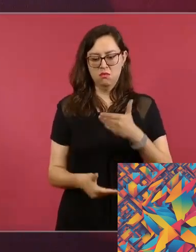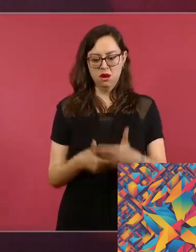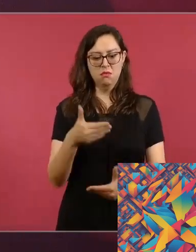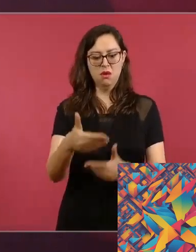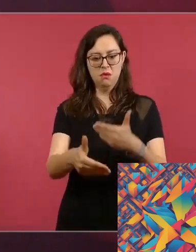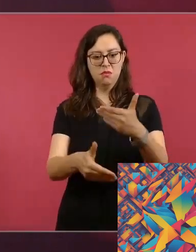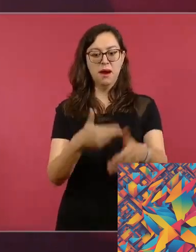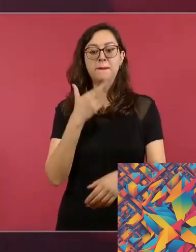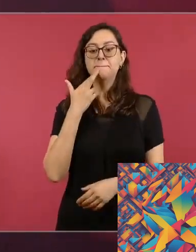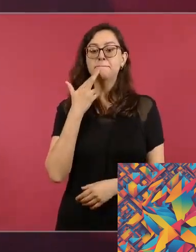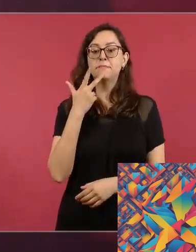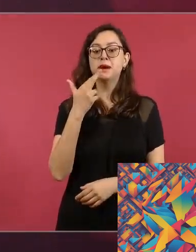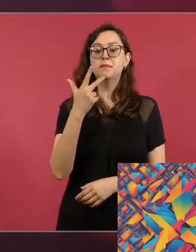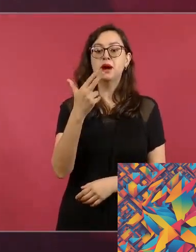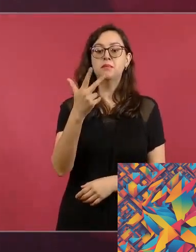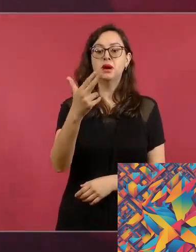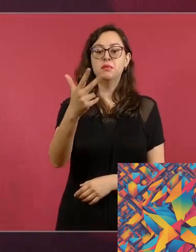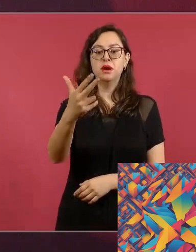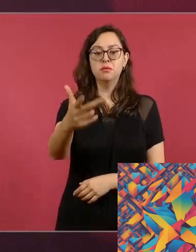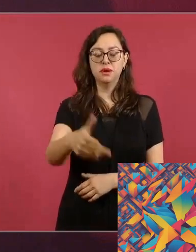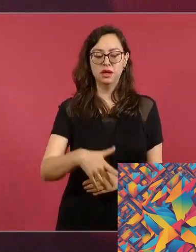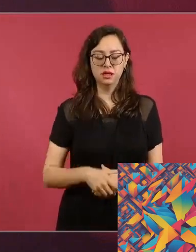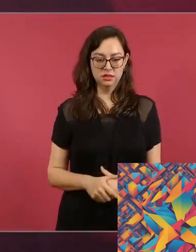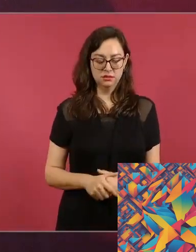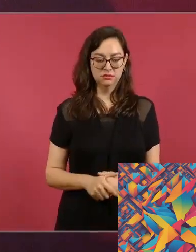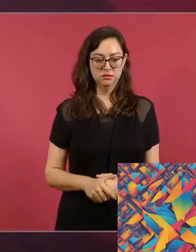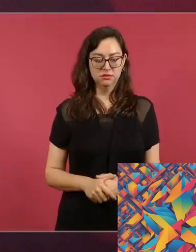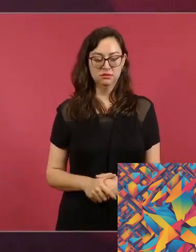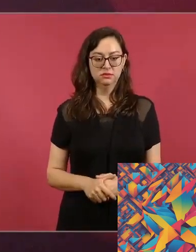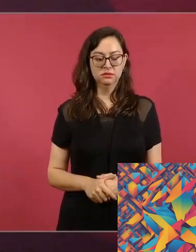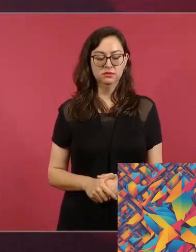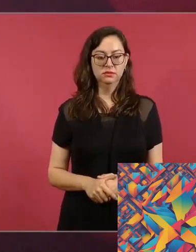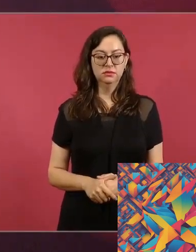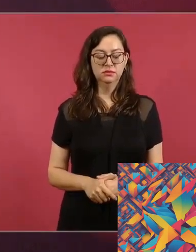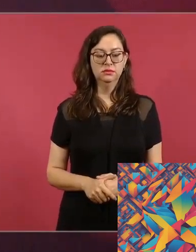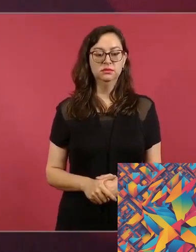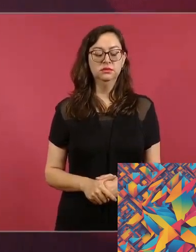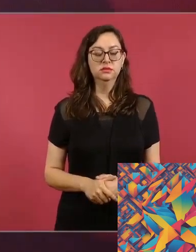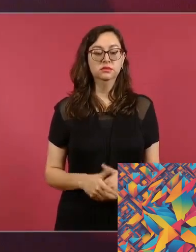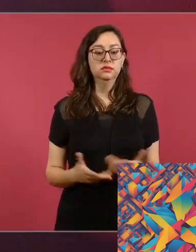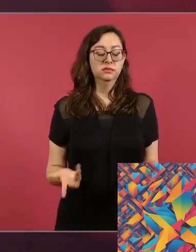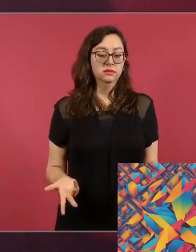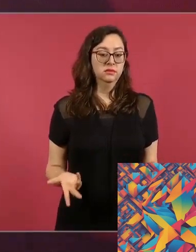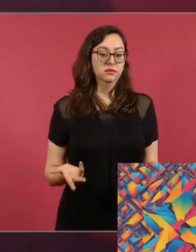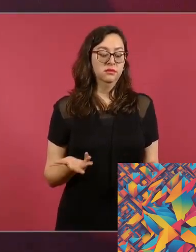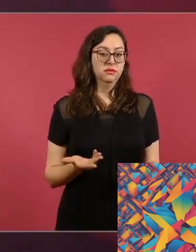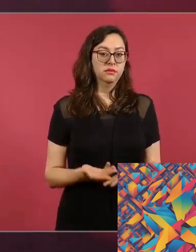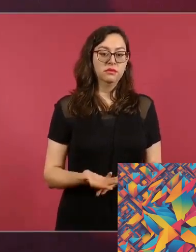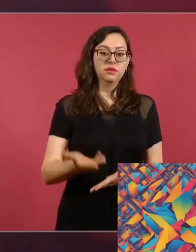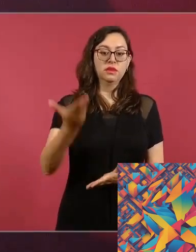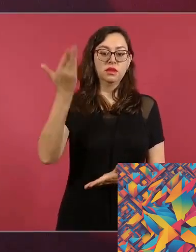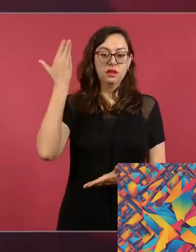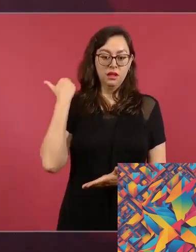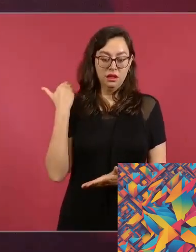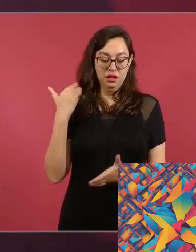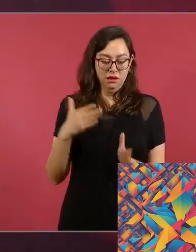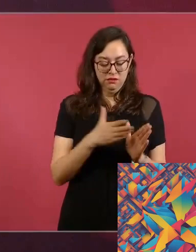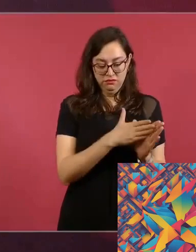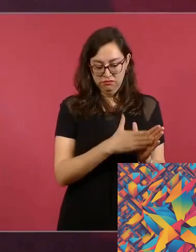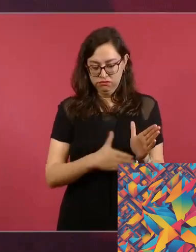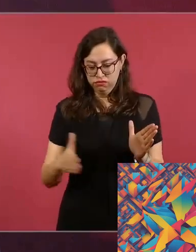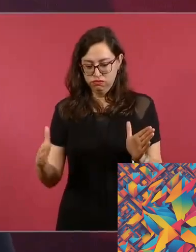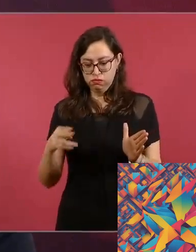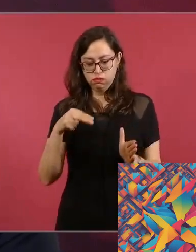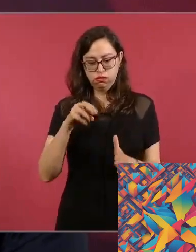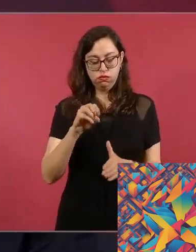falta de oportunidades para los jóvenes. Este enfoque se ve simbolizado en el programa Jóvenes Construyendo el Futuro, destinado a prevenir